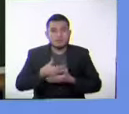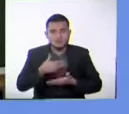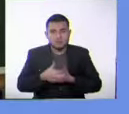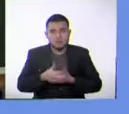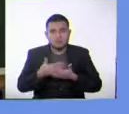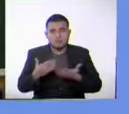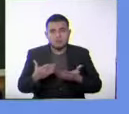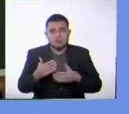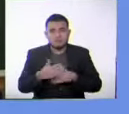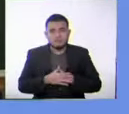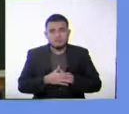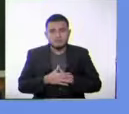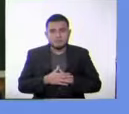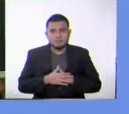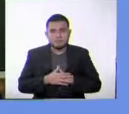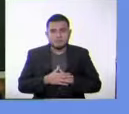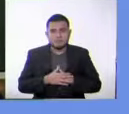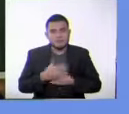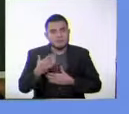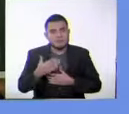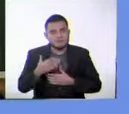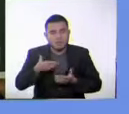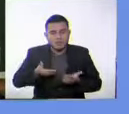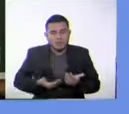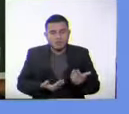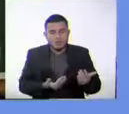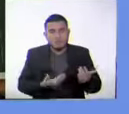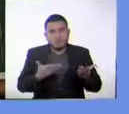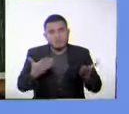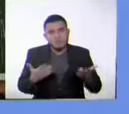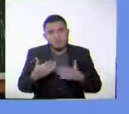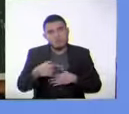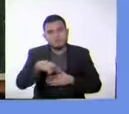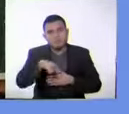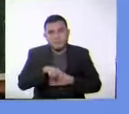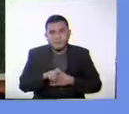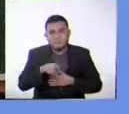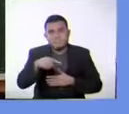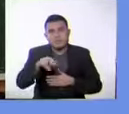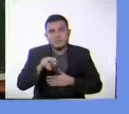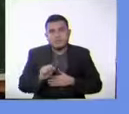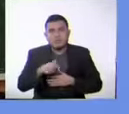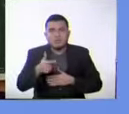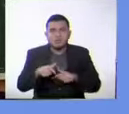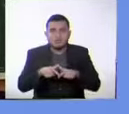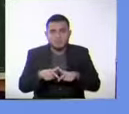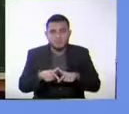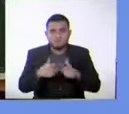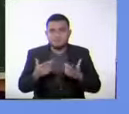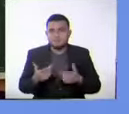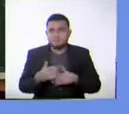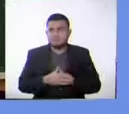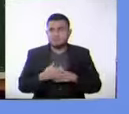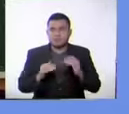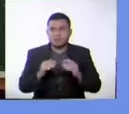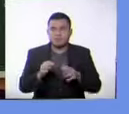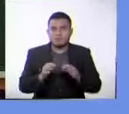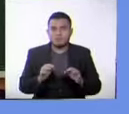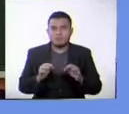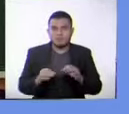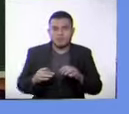el momento que nacemos, por medio de nuestros órganos genitales. También se determina por medio de las